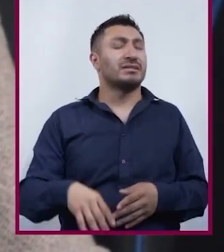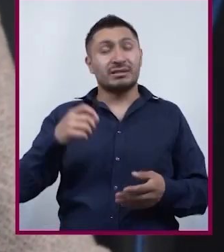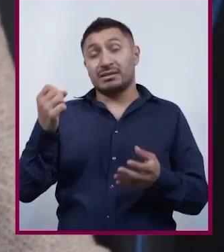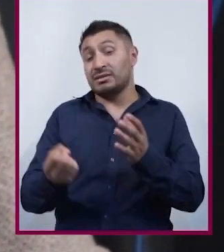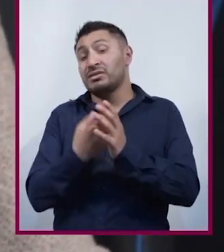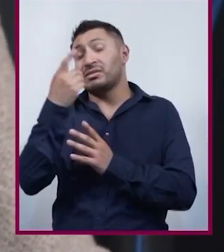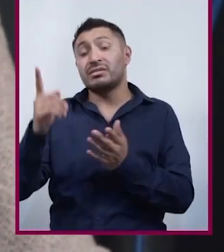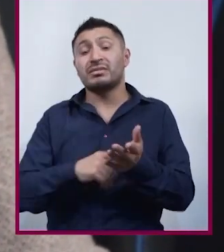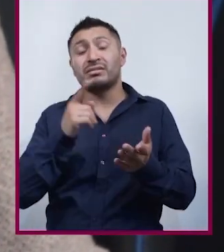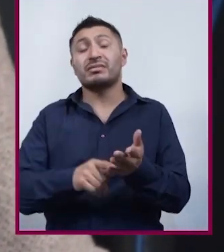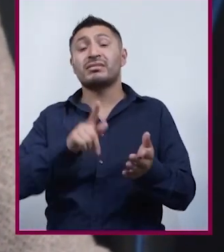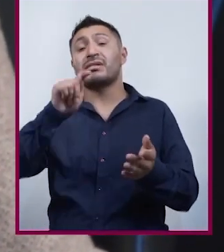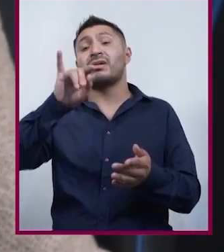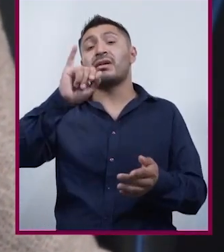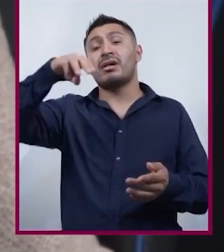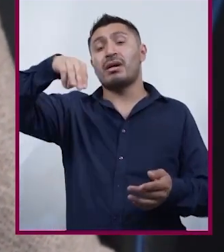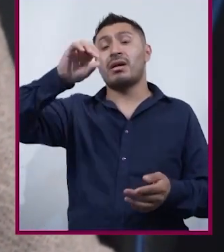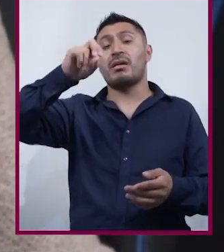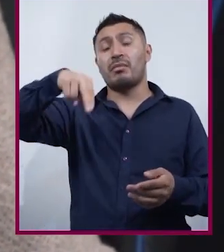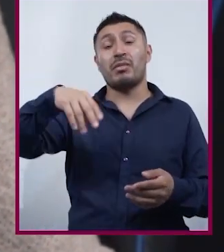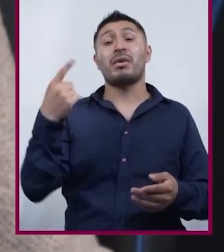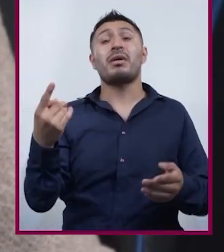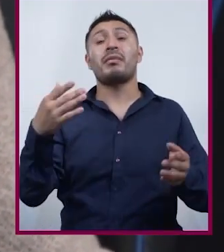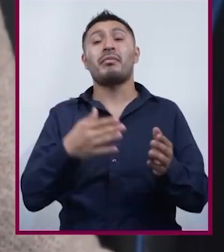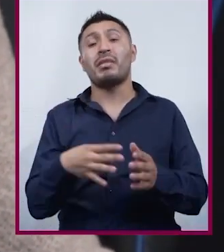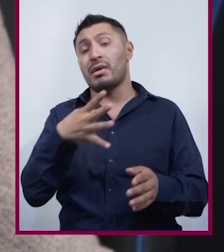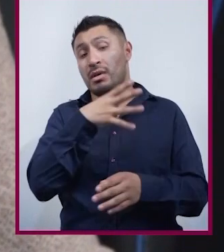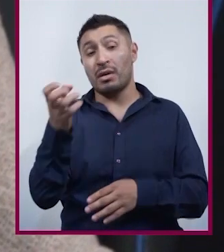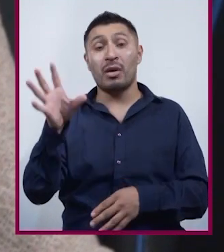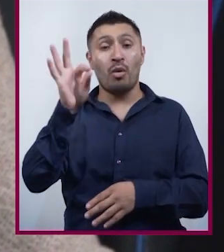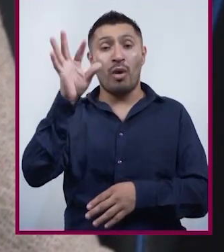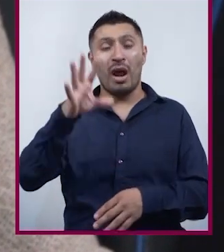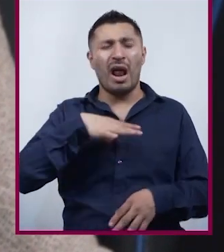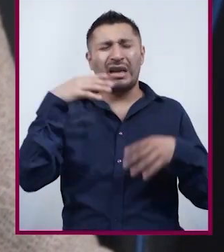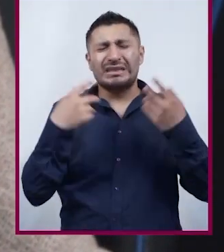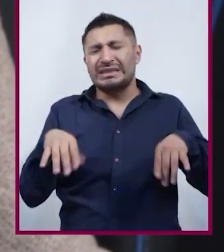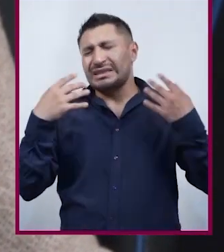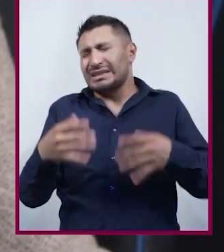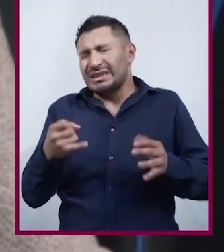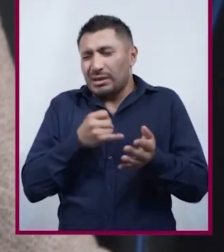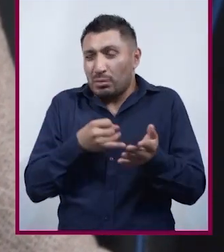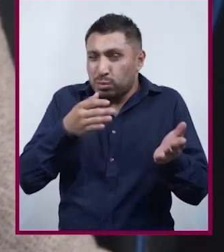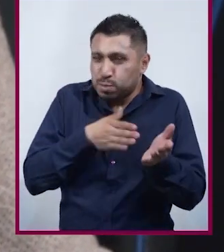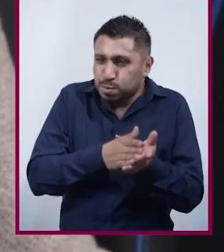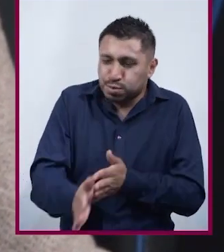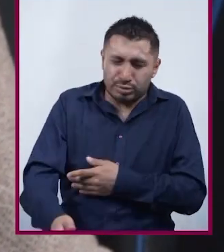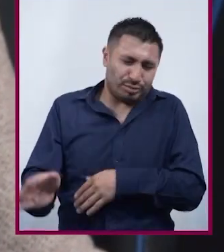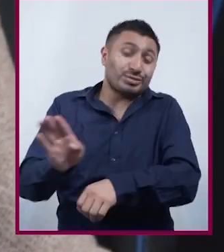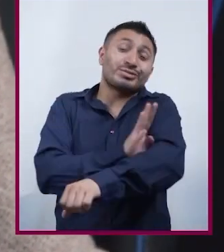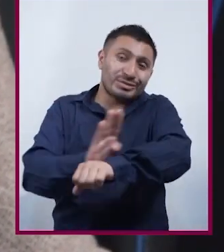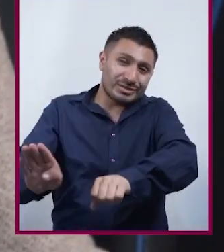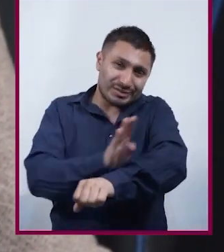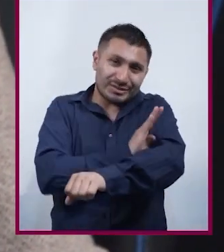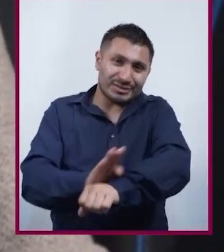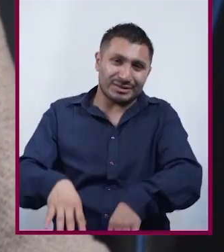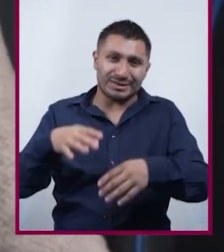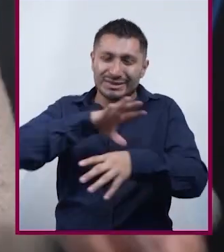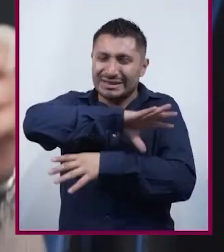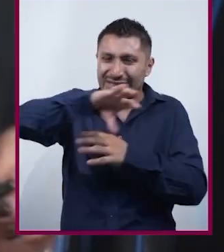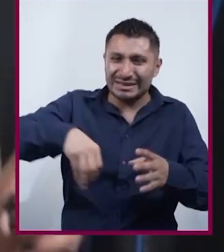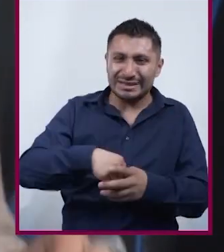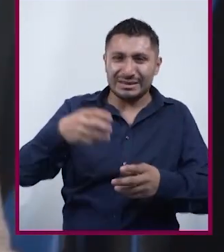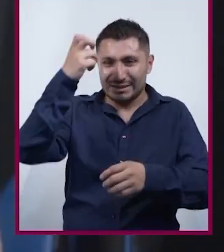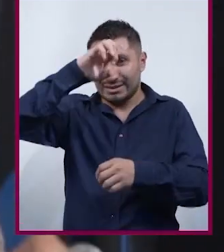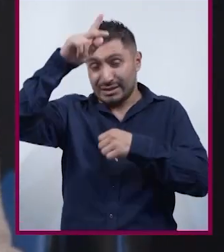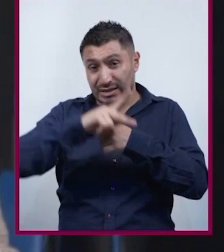y funda una nueva revista llamada Timón, la cual en 1940 tuvo una línea editorial francamente a favor